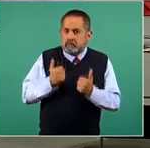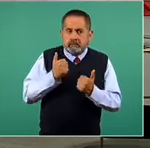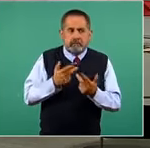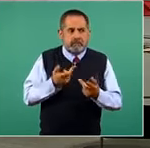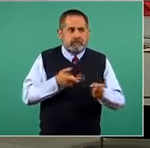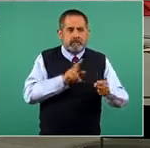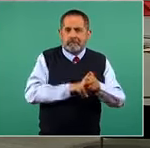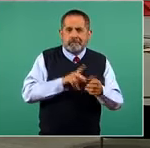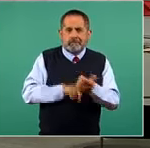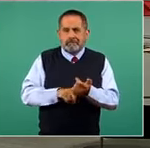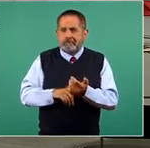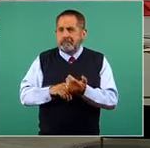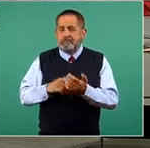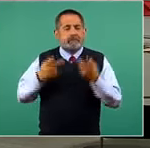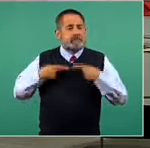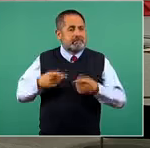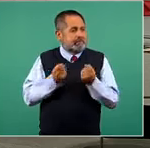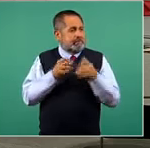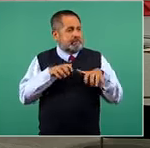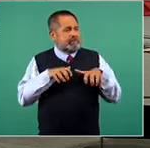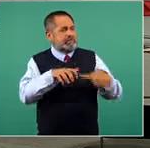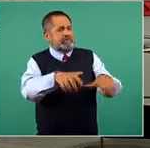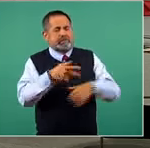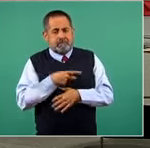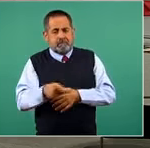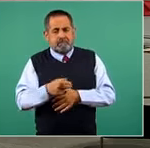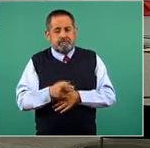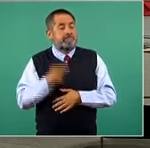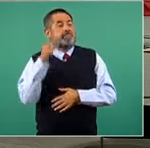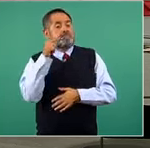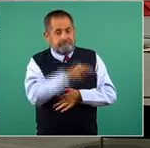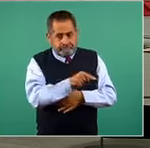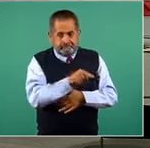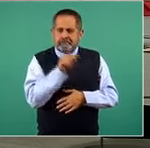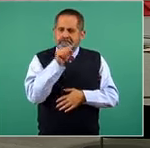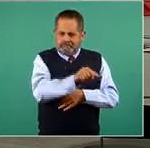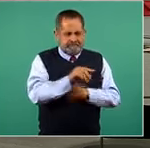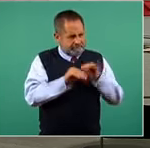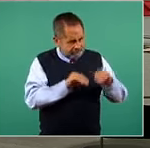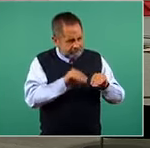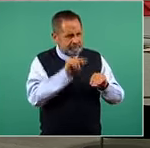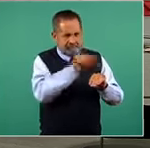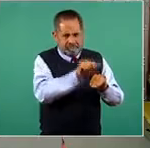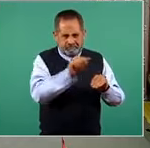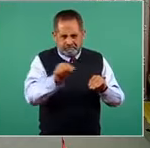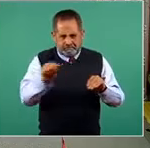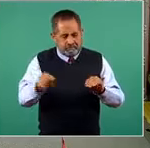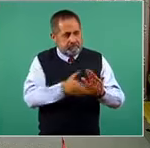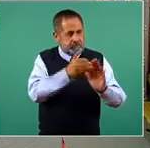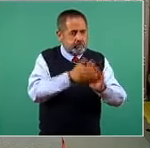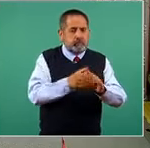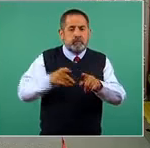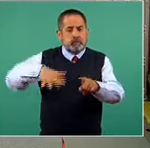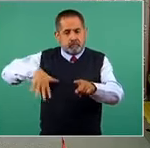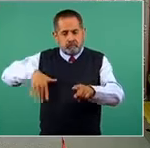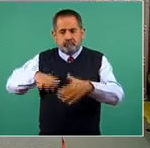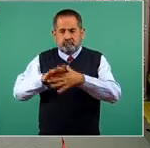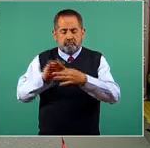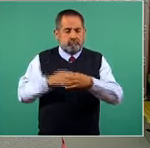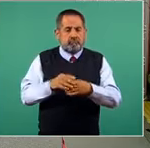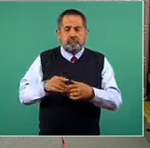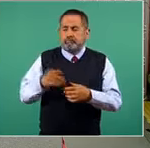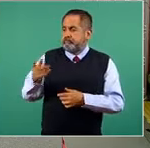población, más de la mitad, que vive en condiciones de pobreza. Y ahí es donde estamos trabajando. Entonces, lo que usted relata y que el